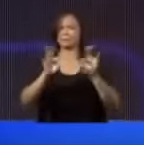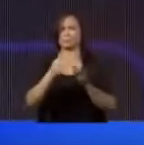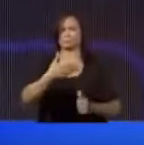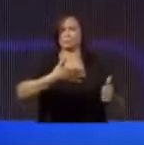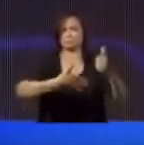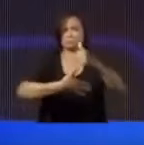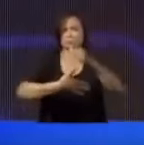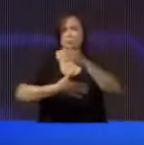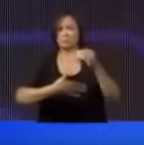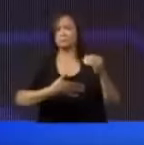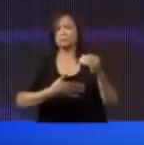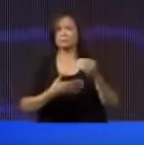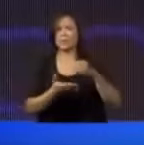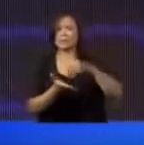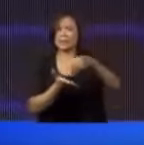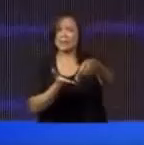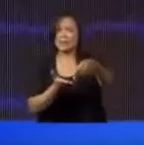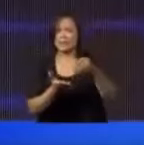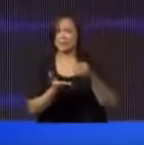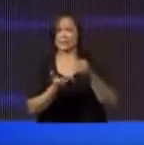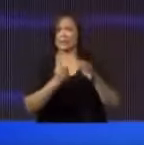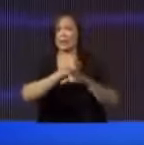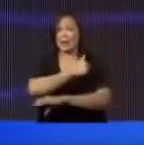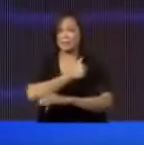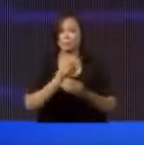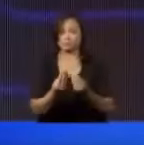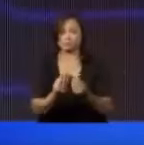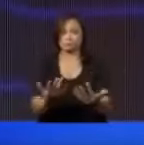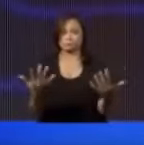prioridad nacional el sector agropecuario de nuestro país